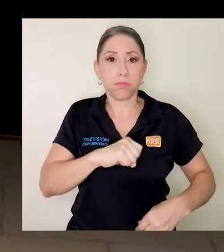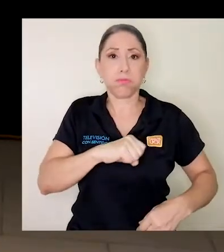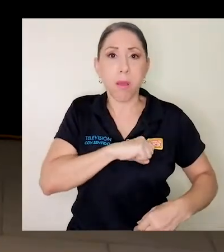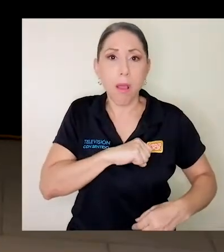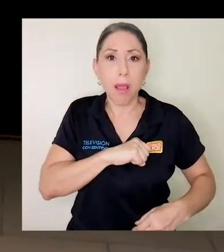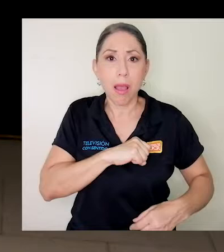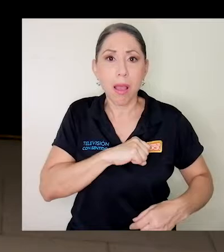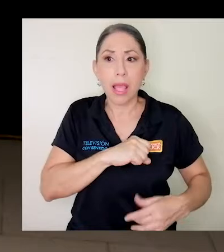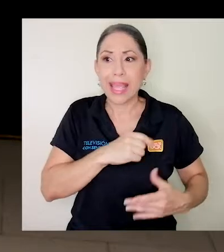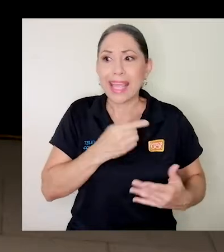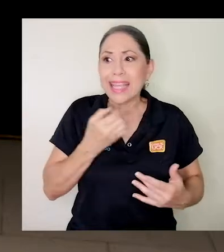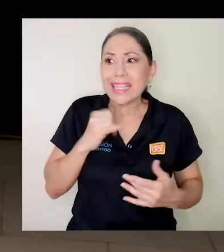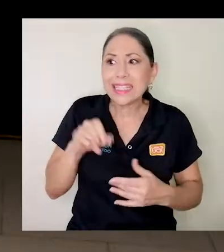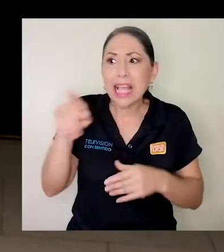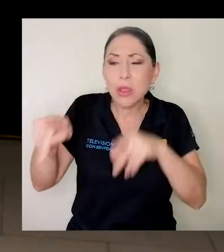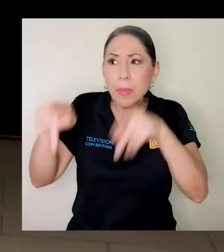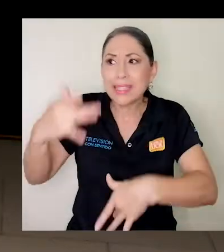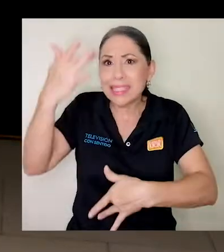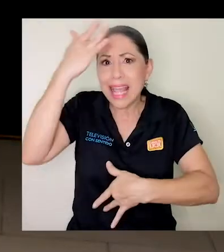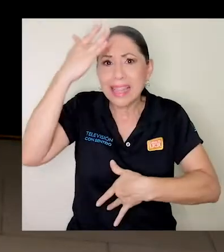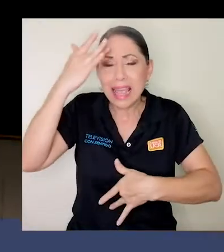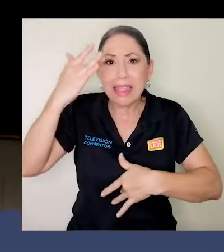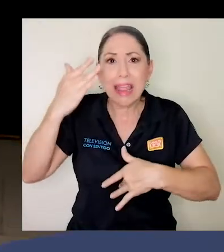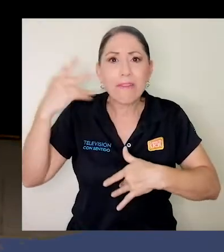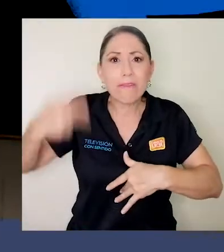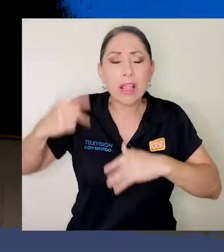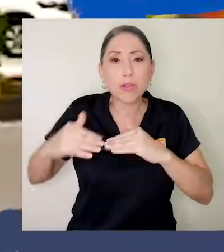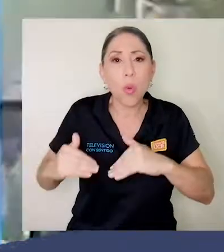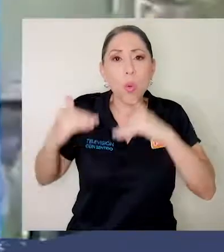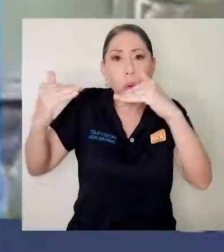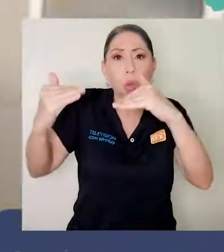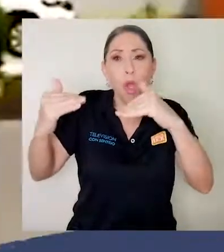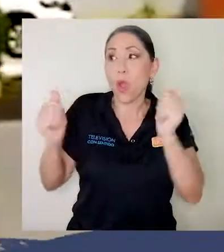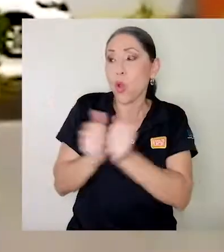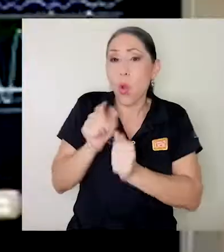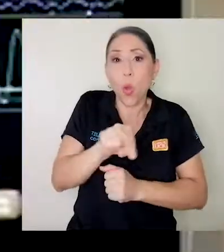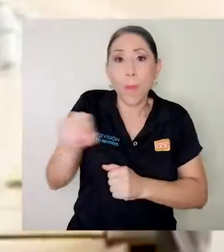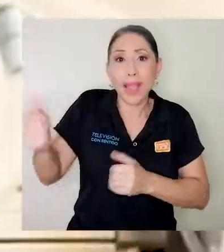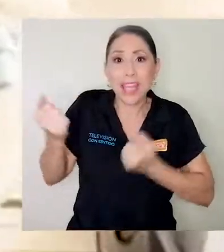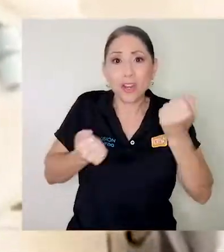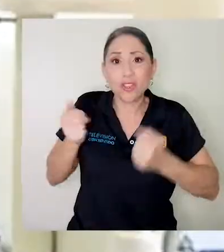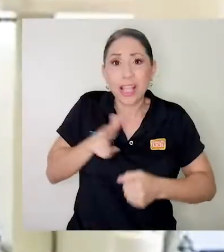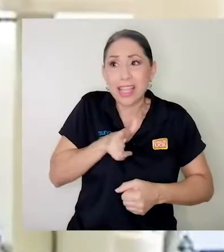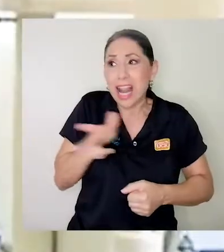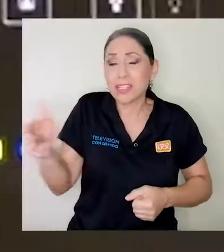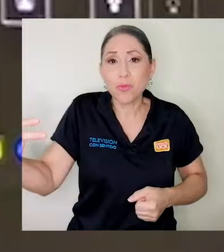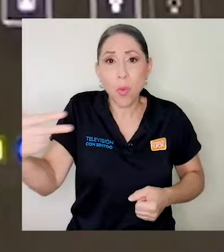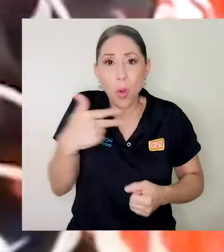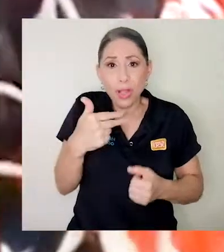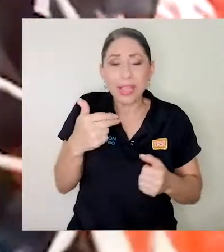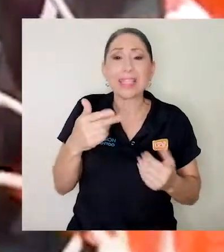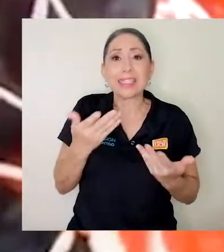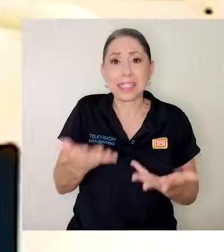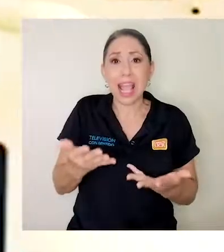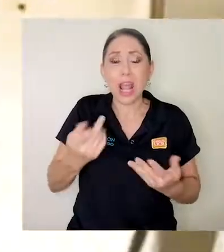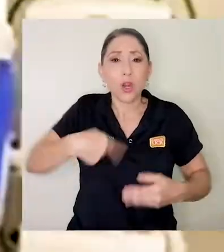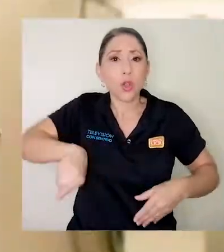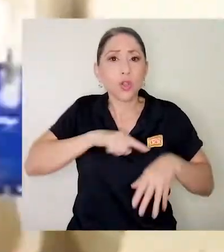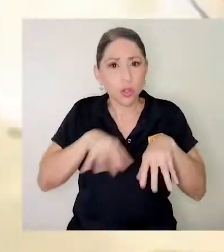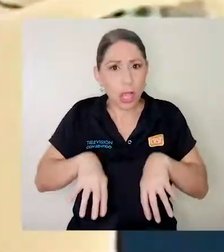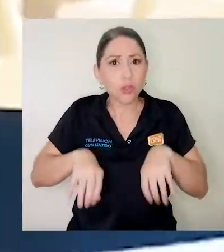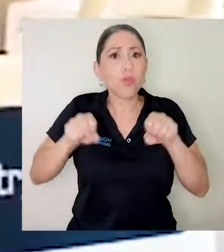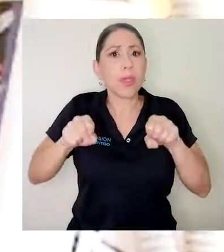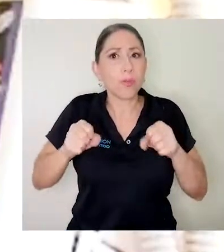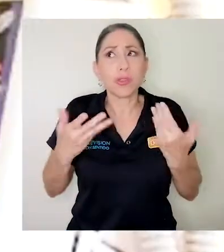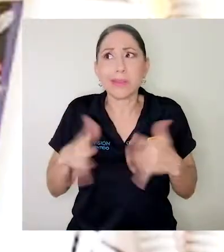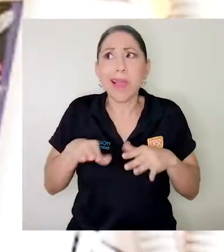de alto riesgo, pero asumimos la tarea junto con los compañeros de transportes y algunas compañeras de transportes. Asumimos el tema